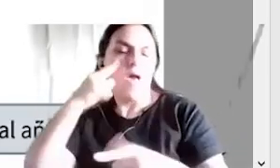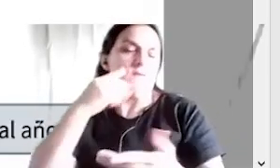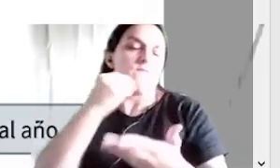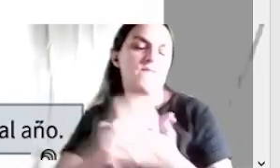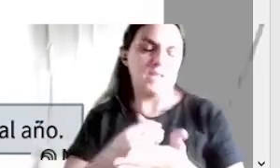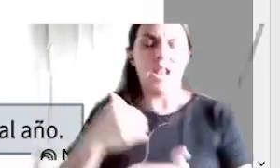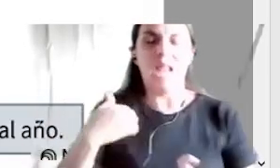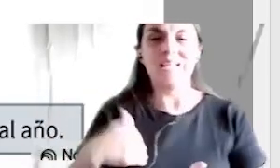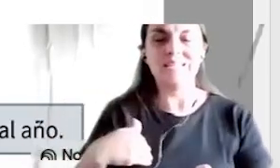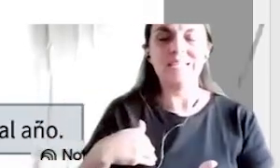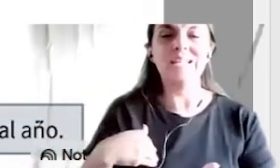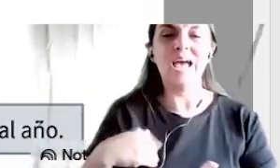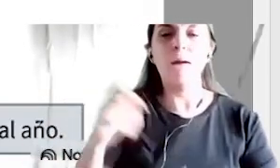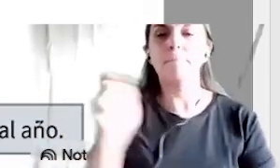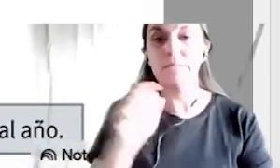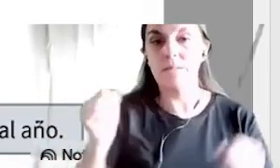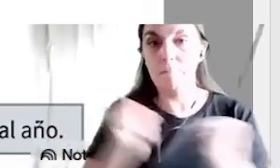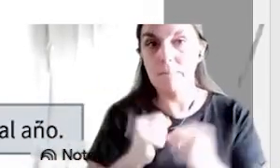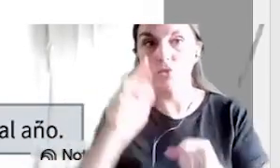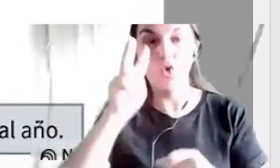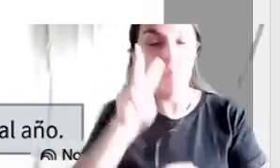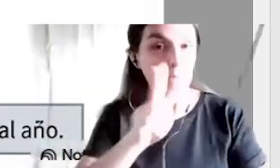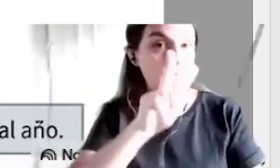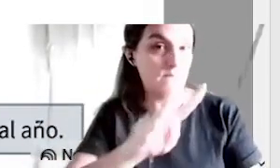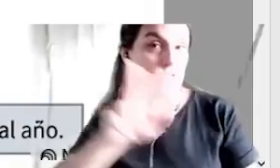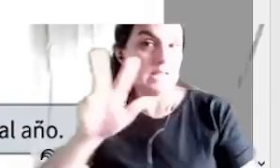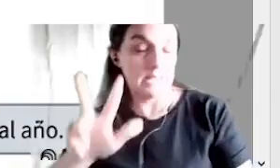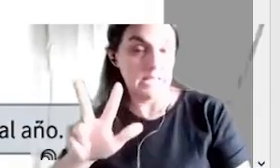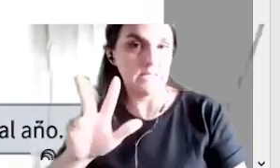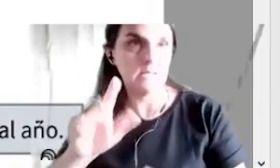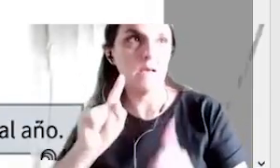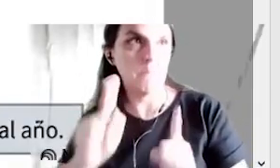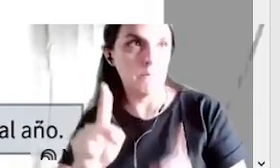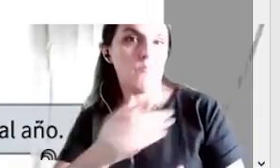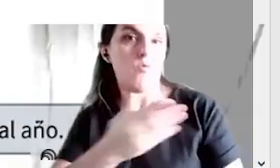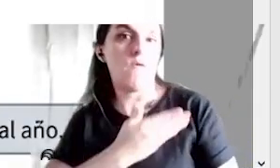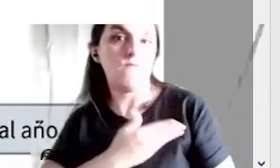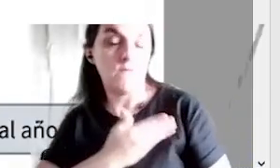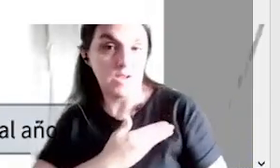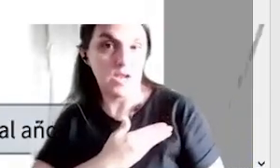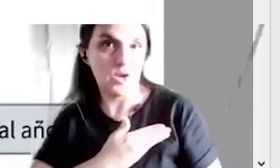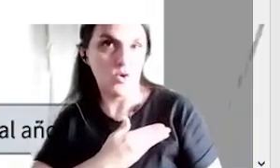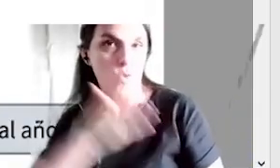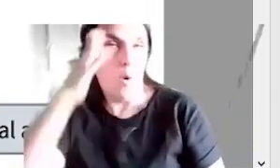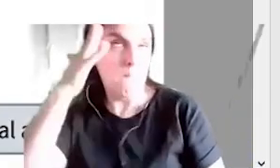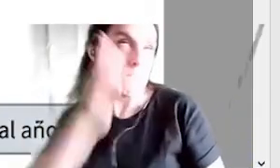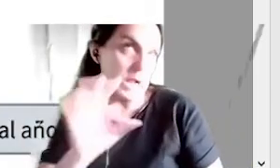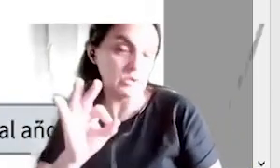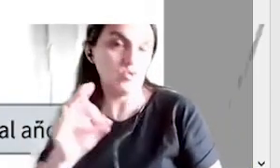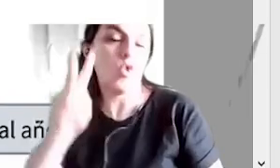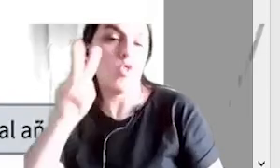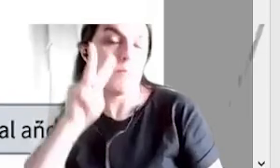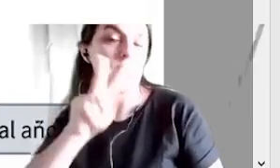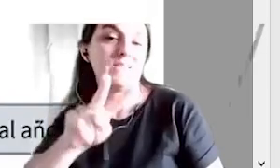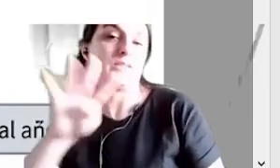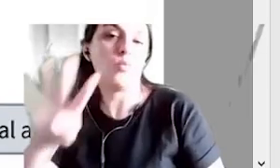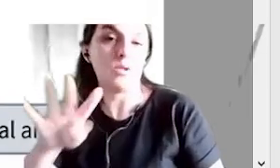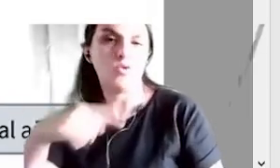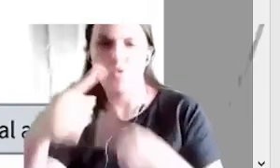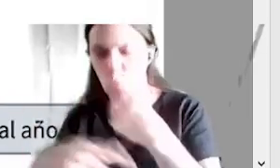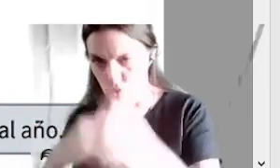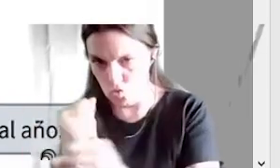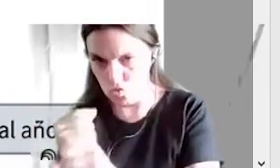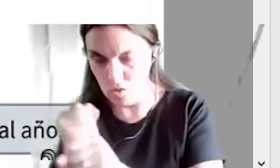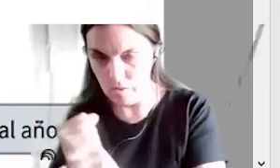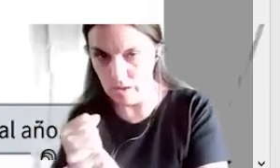del 2023. Siguió prestando servicios. En febrero, o si se quiere, en marzo del 2024, se